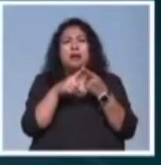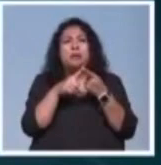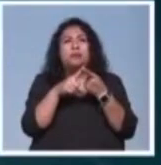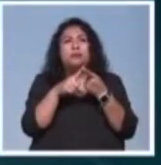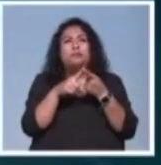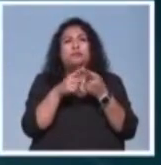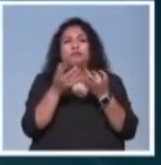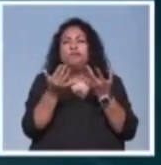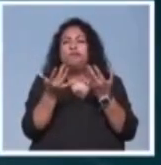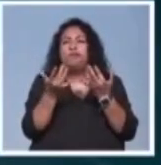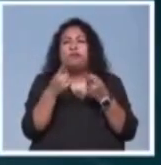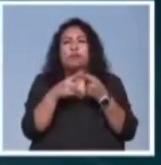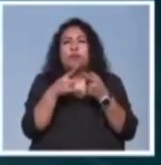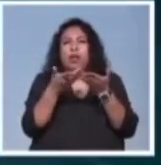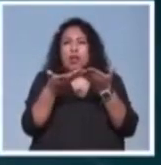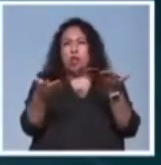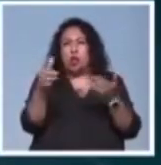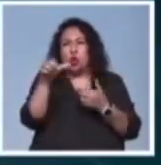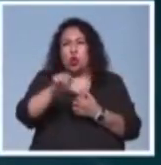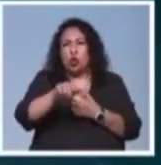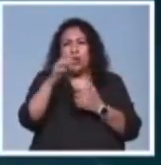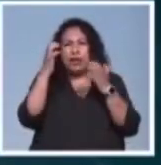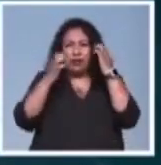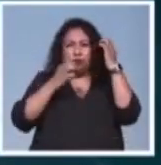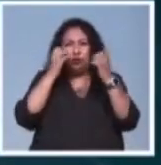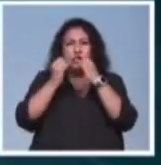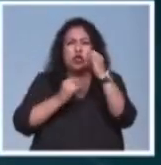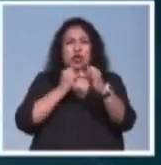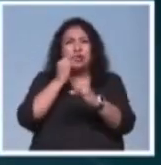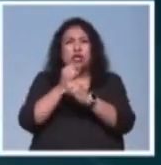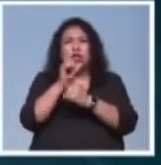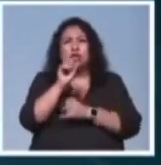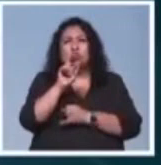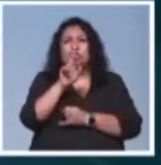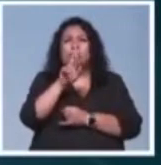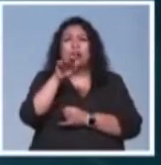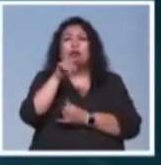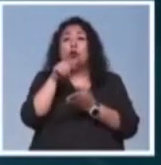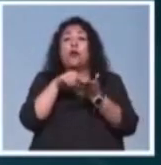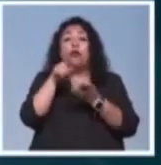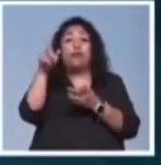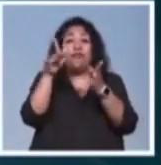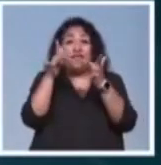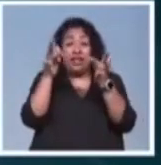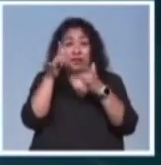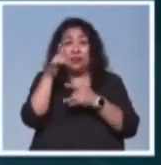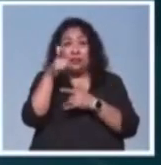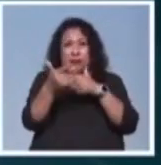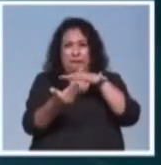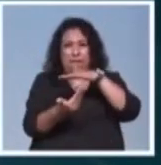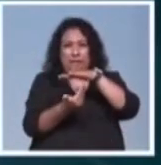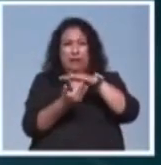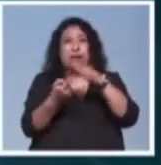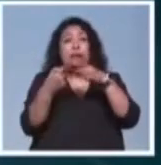de la actual exposición internacional de surrealismo en Francia. Con esta